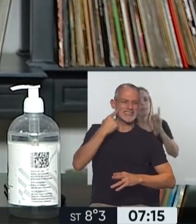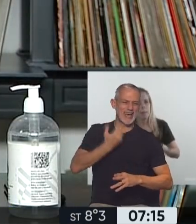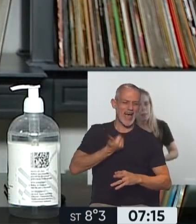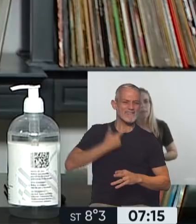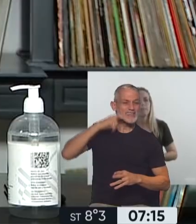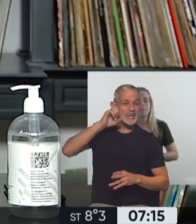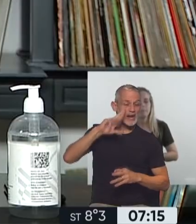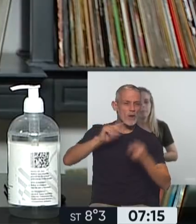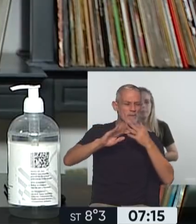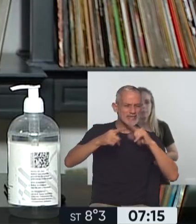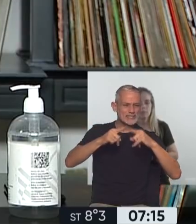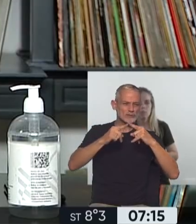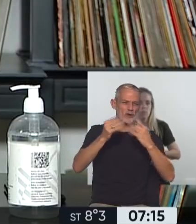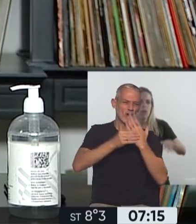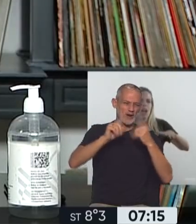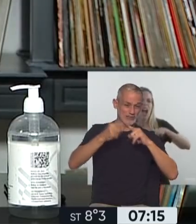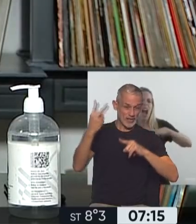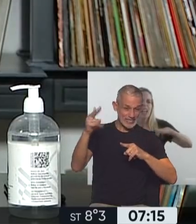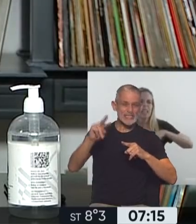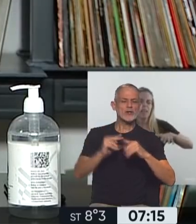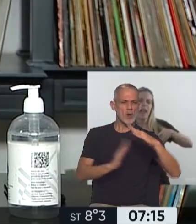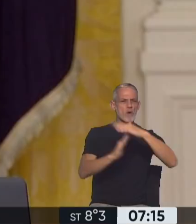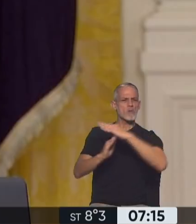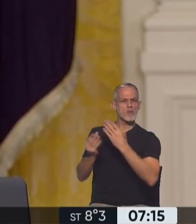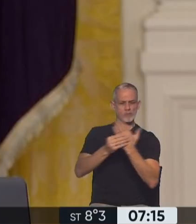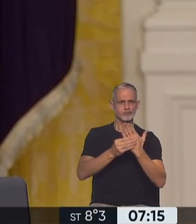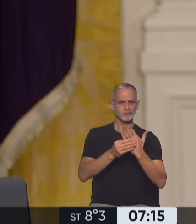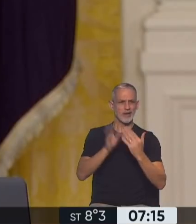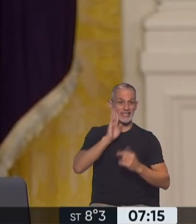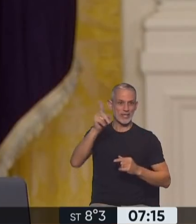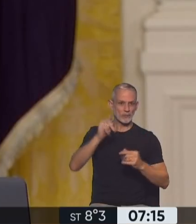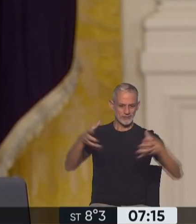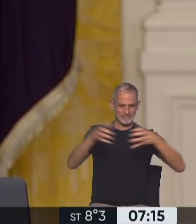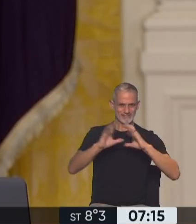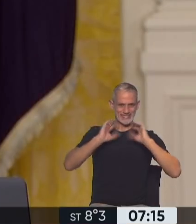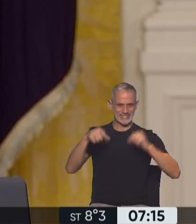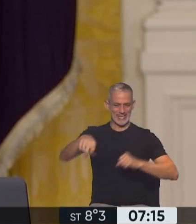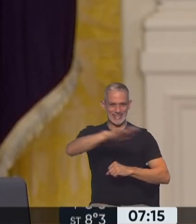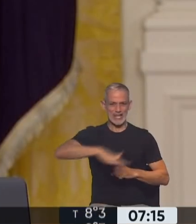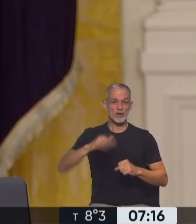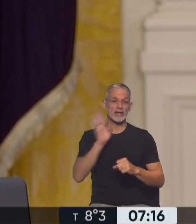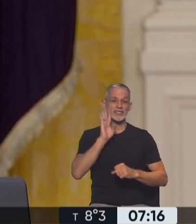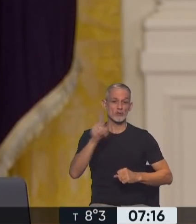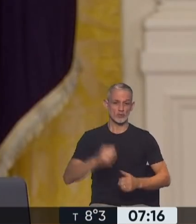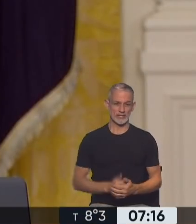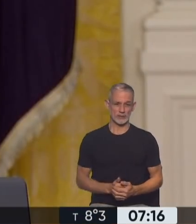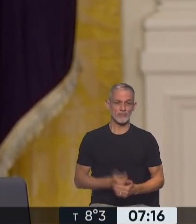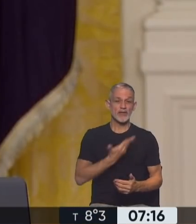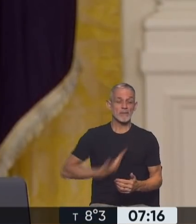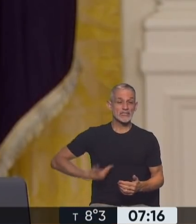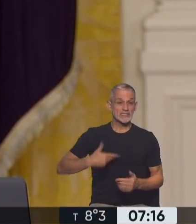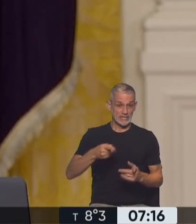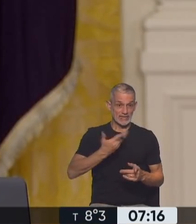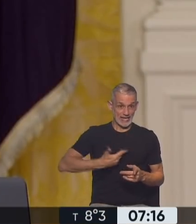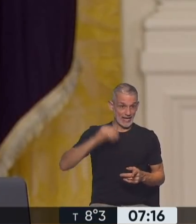participará de la cumbre de cancilleres que encabezará el secretario de Estado de los Estados Unidos, Anthony Blinken. Además de Cafiero, el presidente argentino